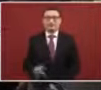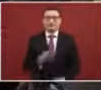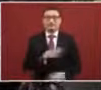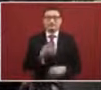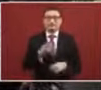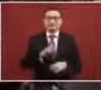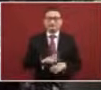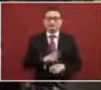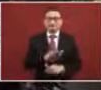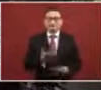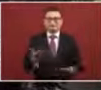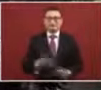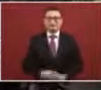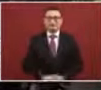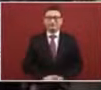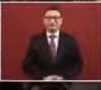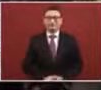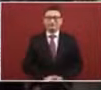Buenos días.